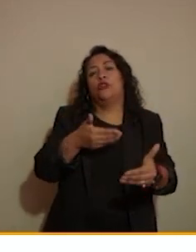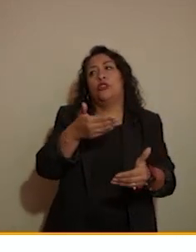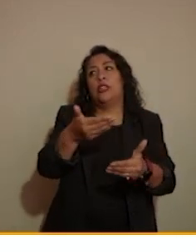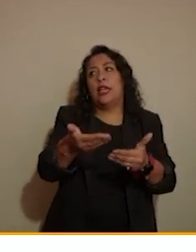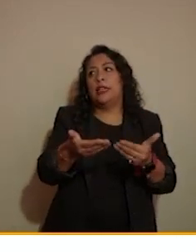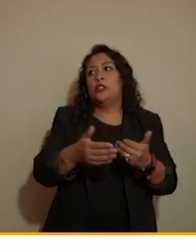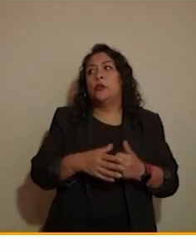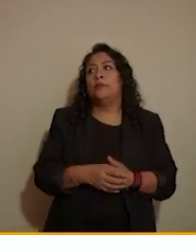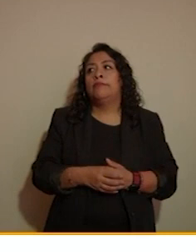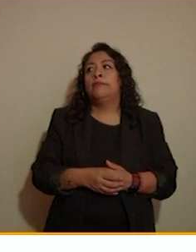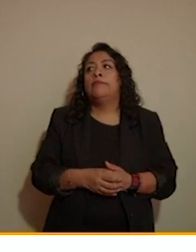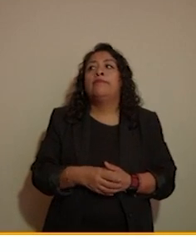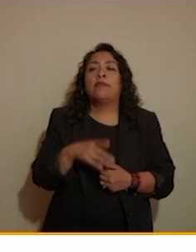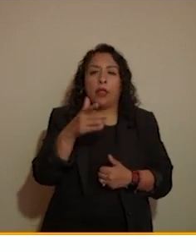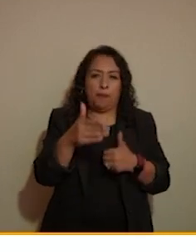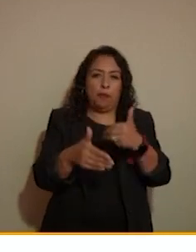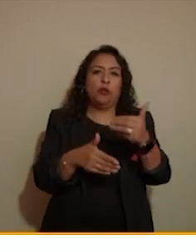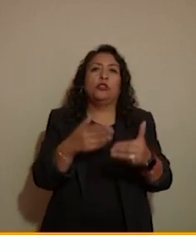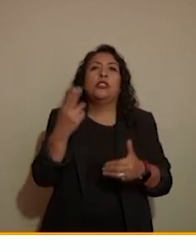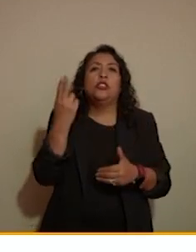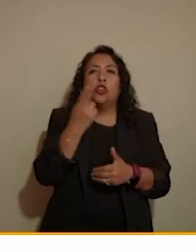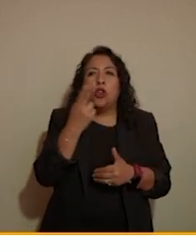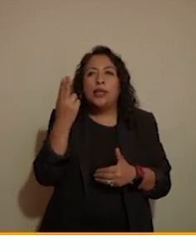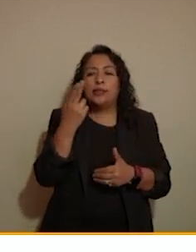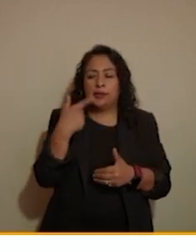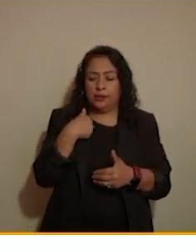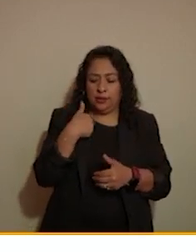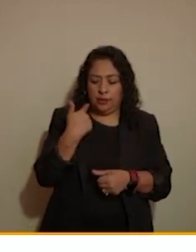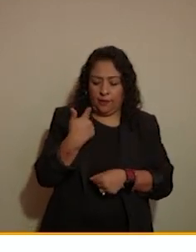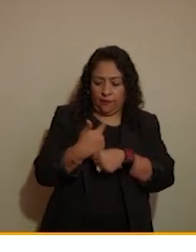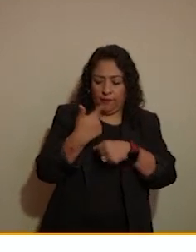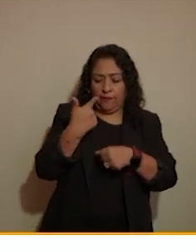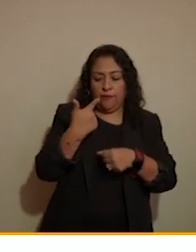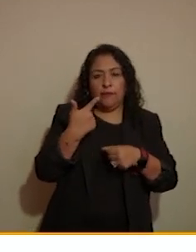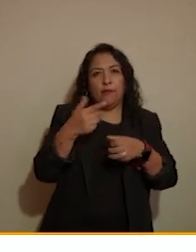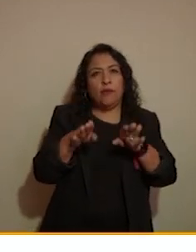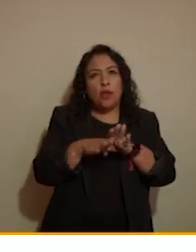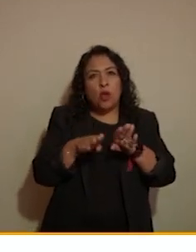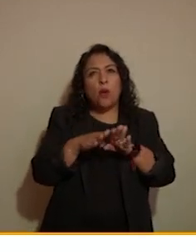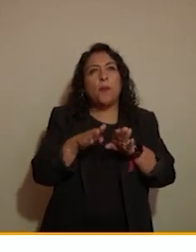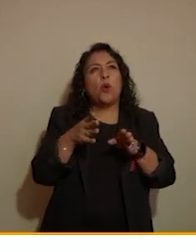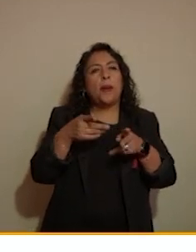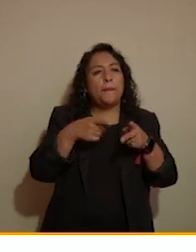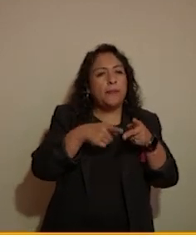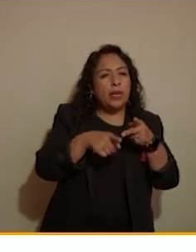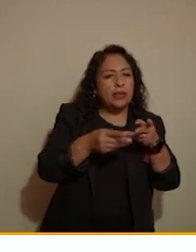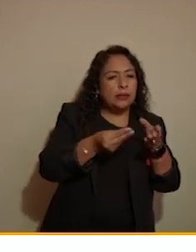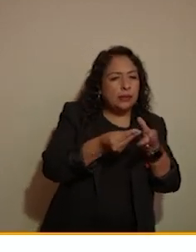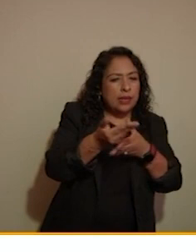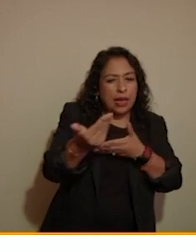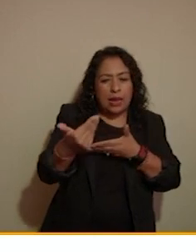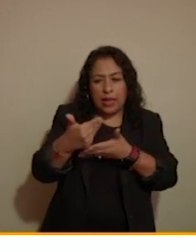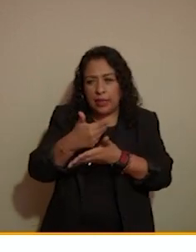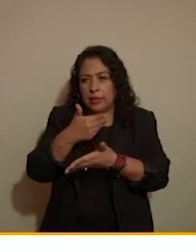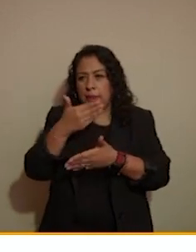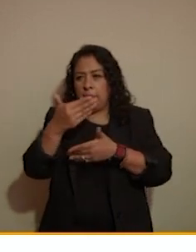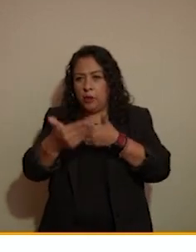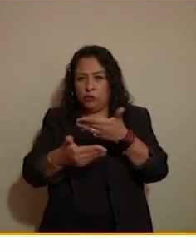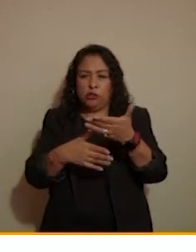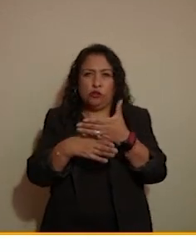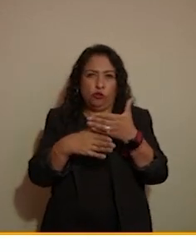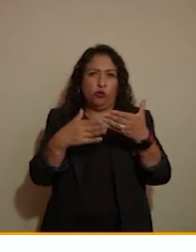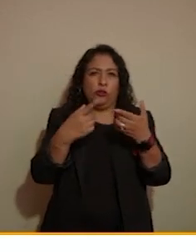Es un proceso que requiere de que se identifiquen ciertas entradas, ciertas salidas y productos y